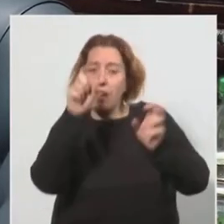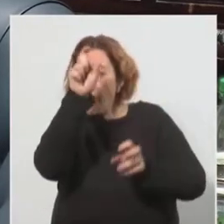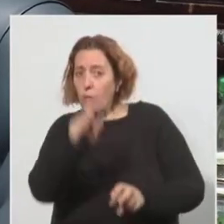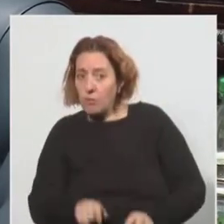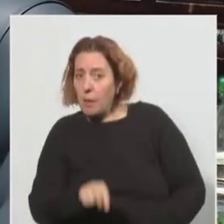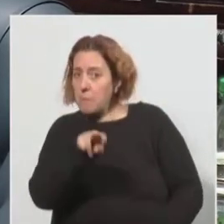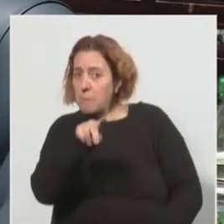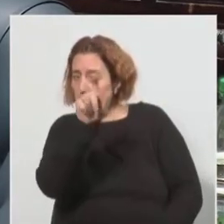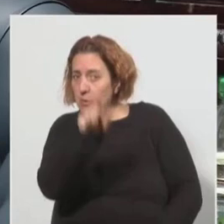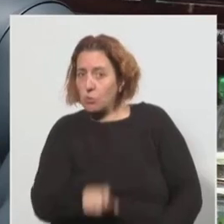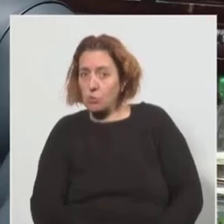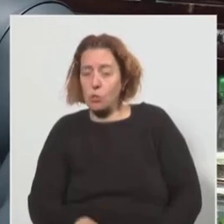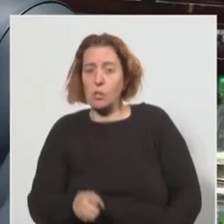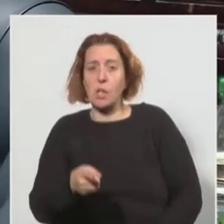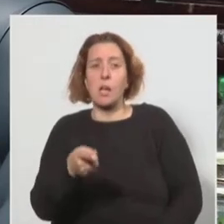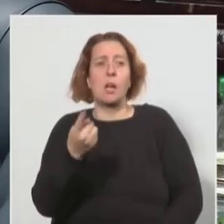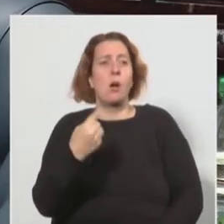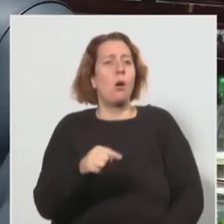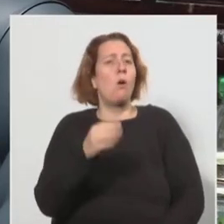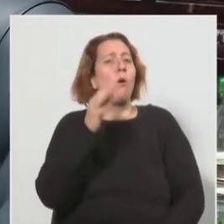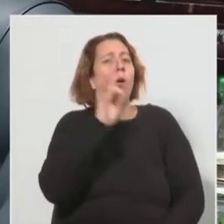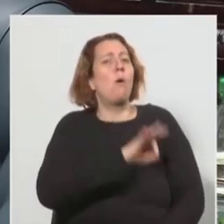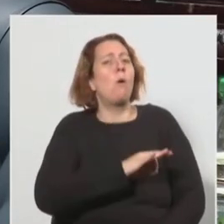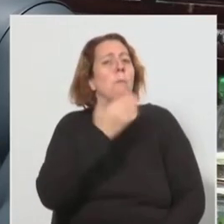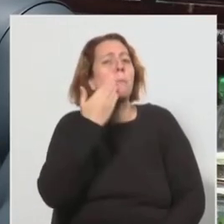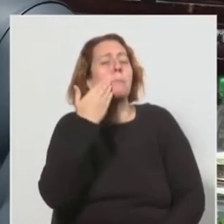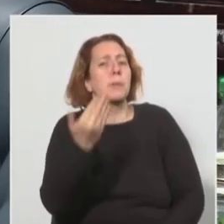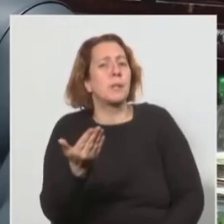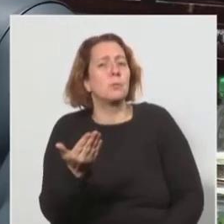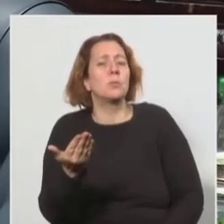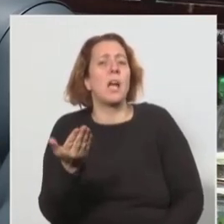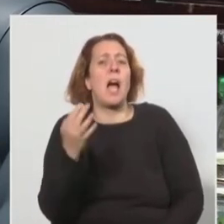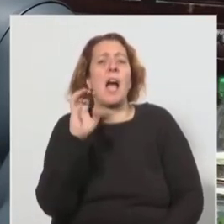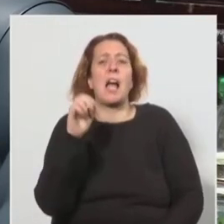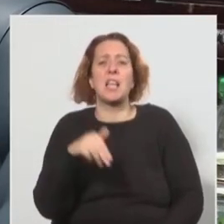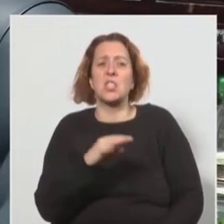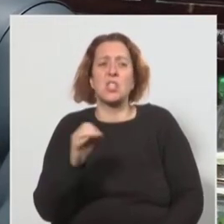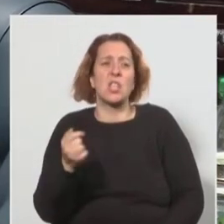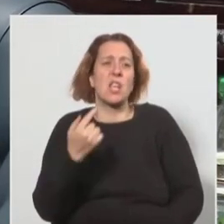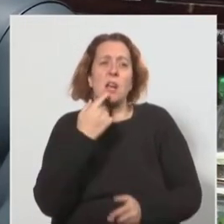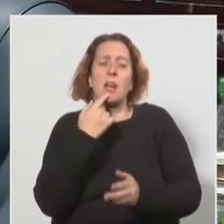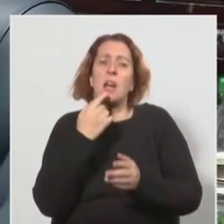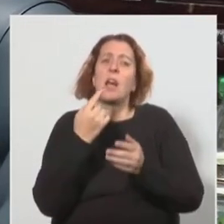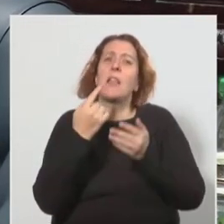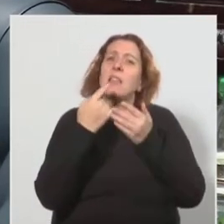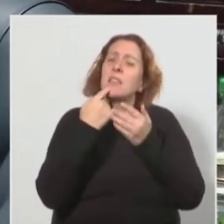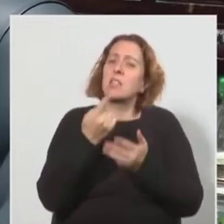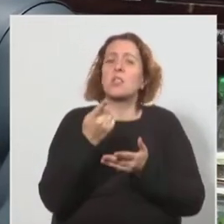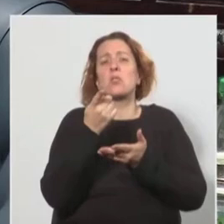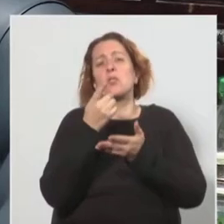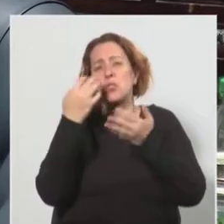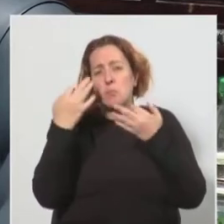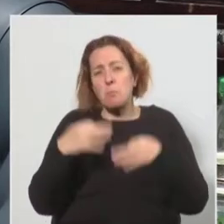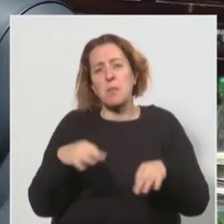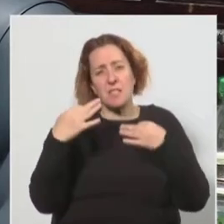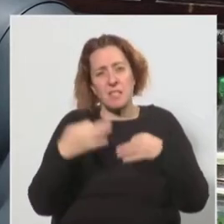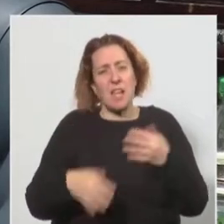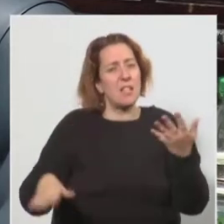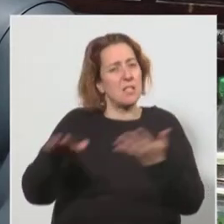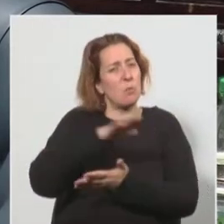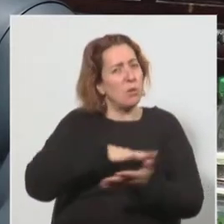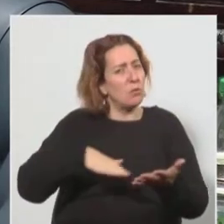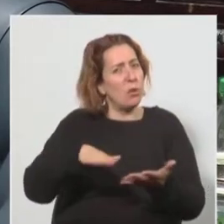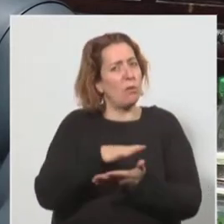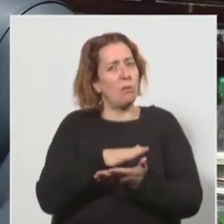¿O existió alguna consulta de Cancillería a dicha Secretaría con referencia a la peculiar situación que tenía sobre la